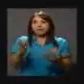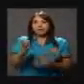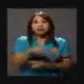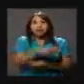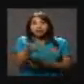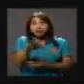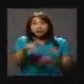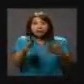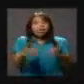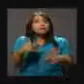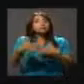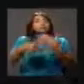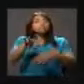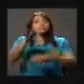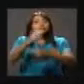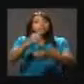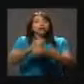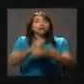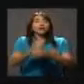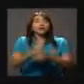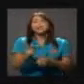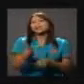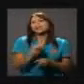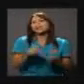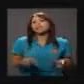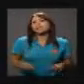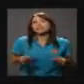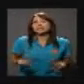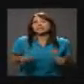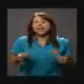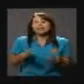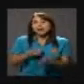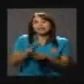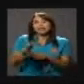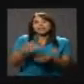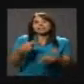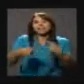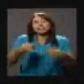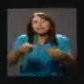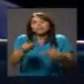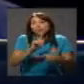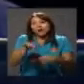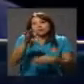trabajo que estar gastando en carreras que efectivamente no van a conseguir trabajo